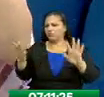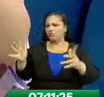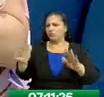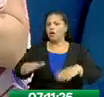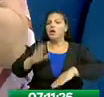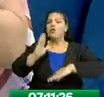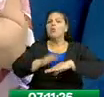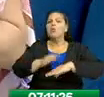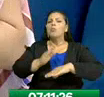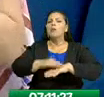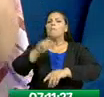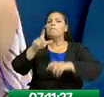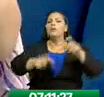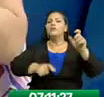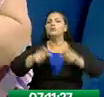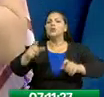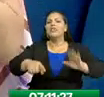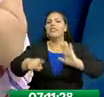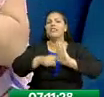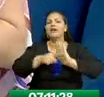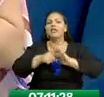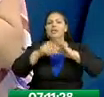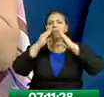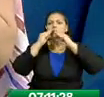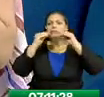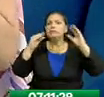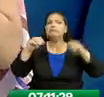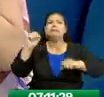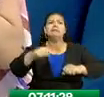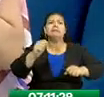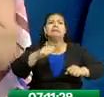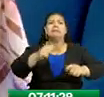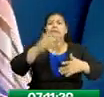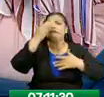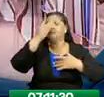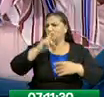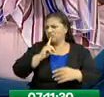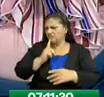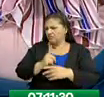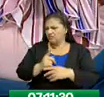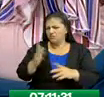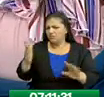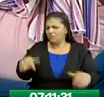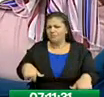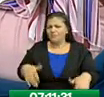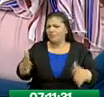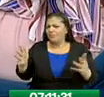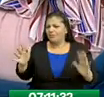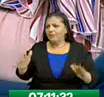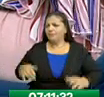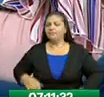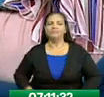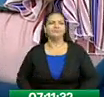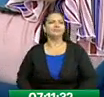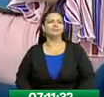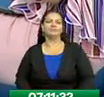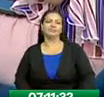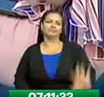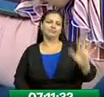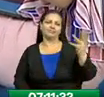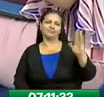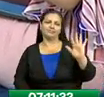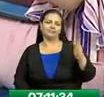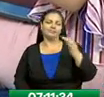inescrupulosas hablan ya de la presencia confirmada del coronavirus. Esto está descartado. Todavía no tenemos un